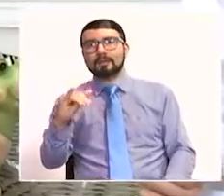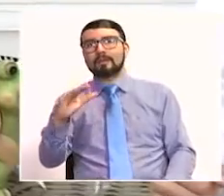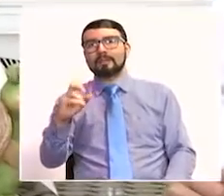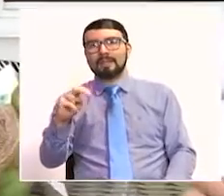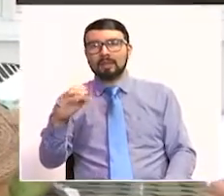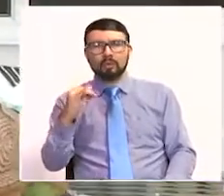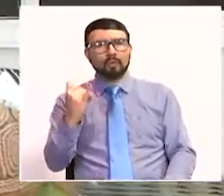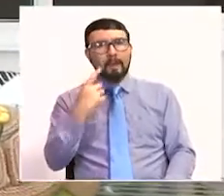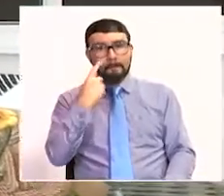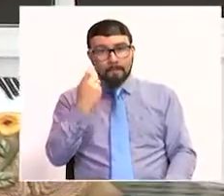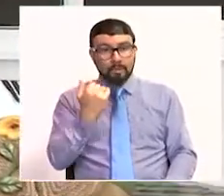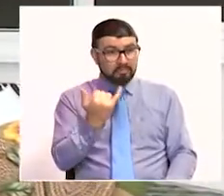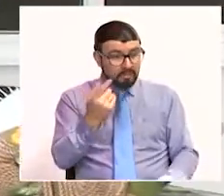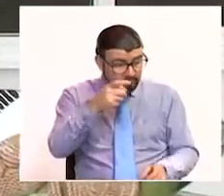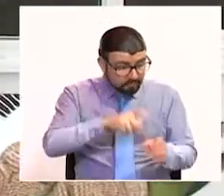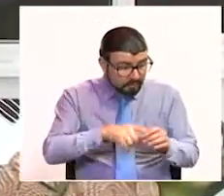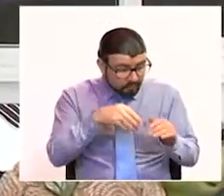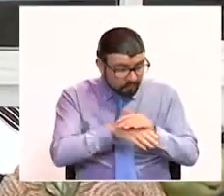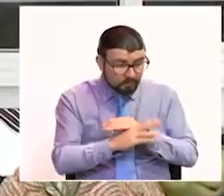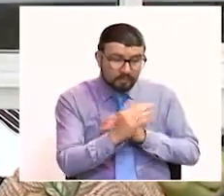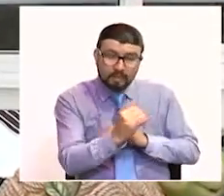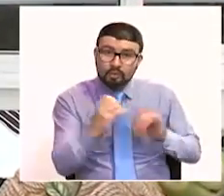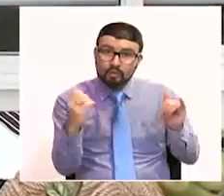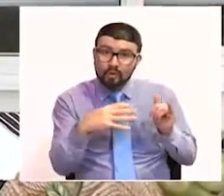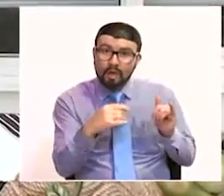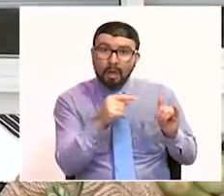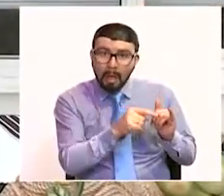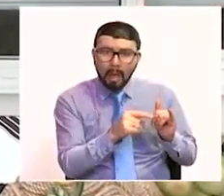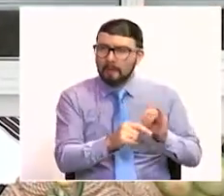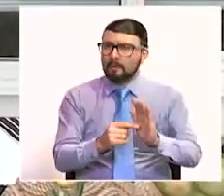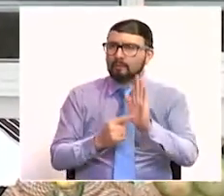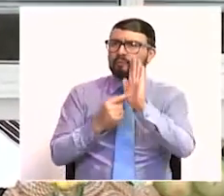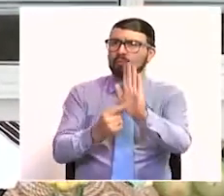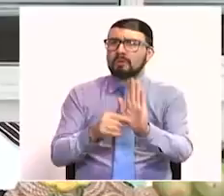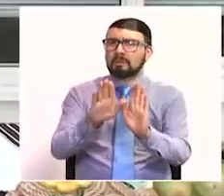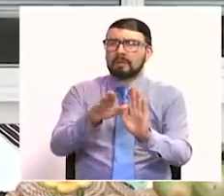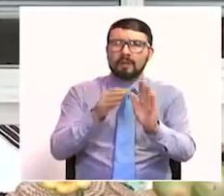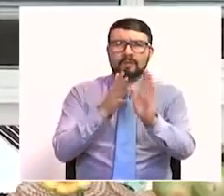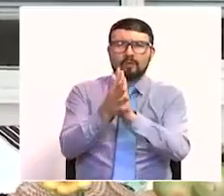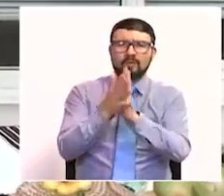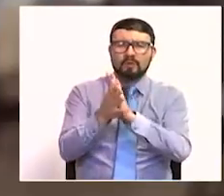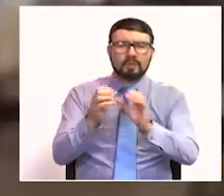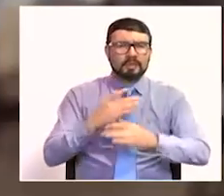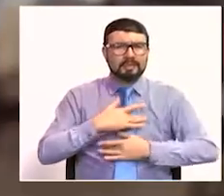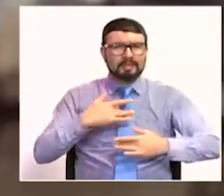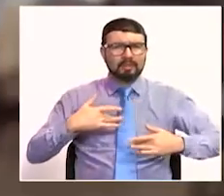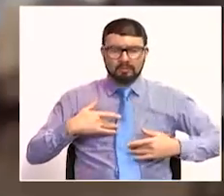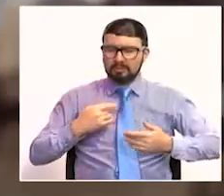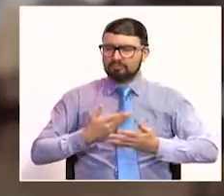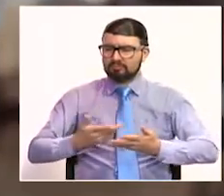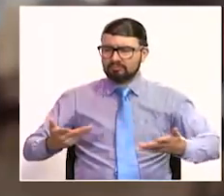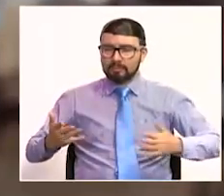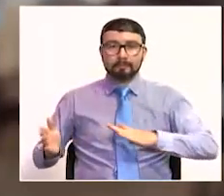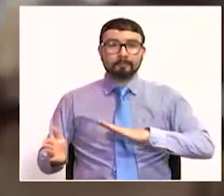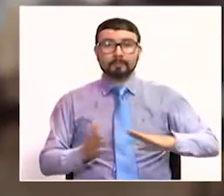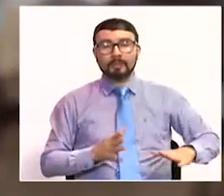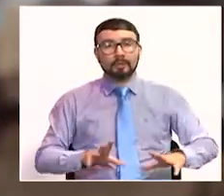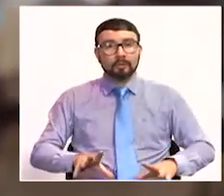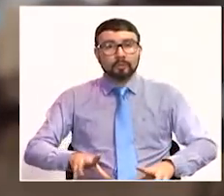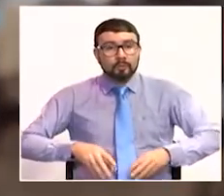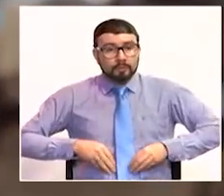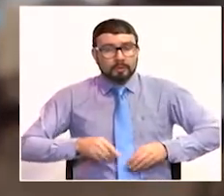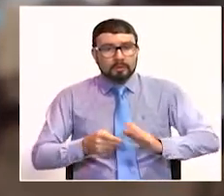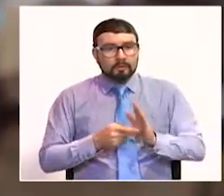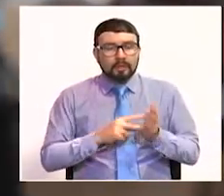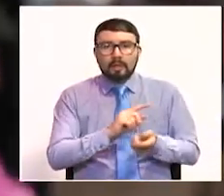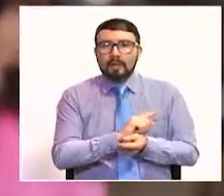registran y ahí pueden continuar recibiendo muchísima información sobre la salud. La andropausia son los cambios